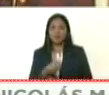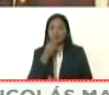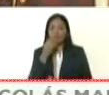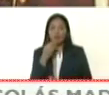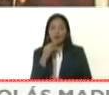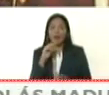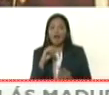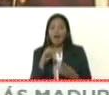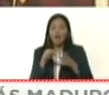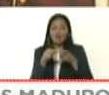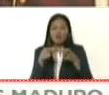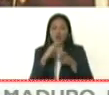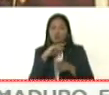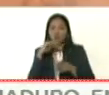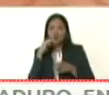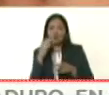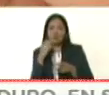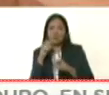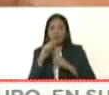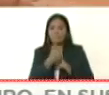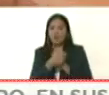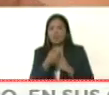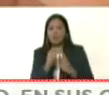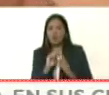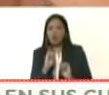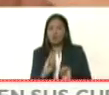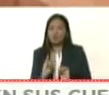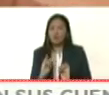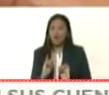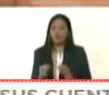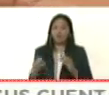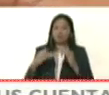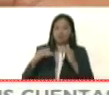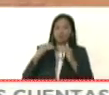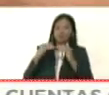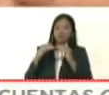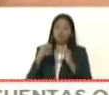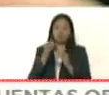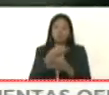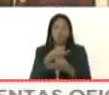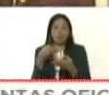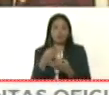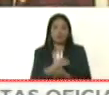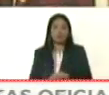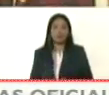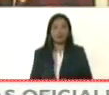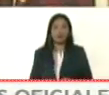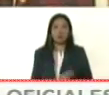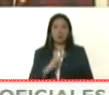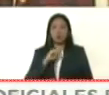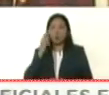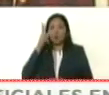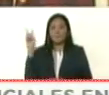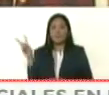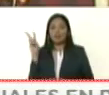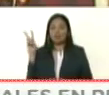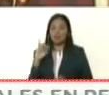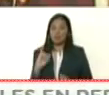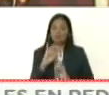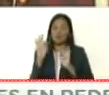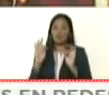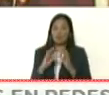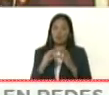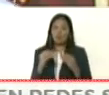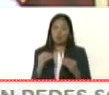plátano, con los mismos componentes de la mermelada, un bocadulcito. ¿Ves? Vamos a llenar a Venezuela de bocadulcitos, de